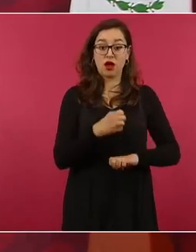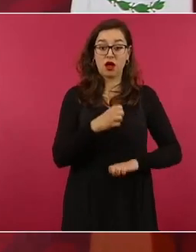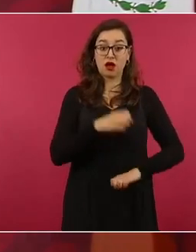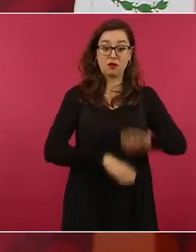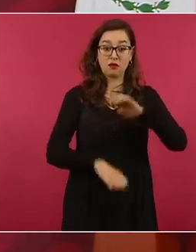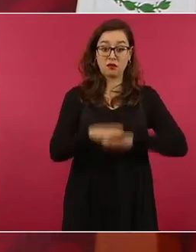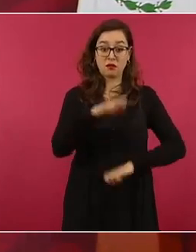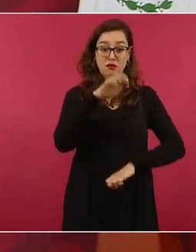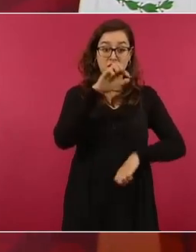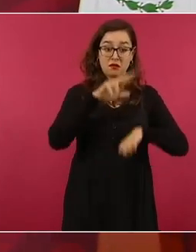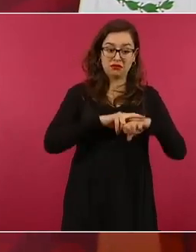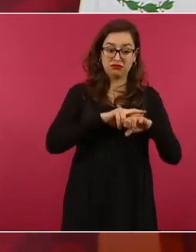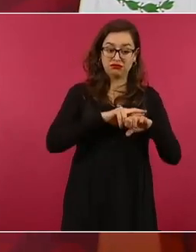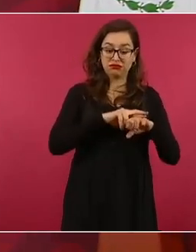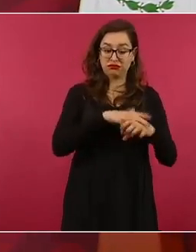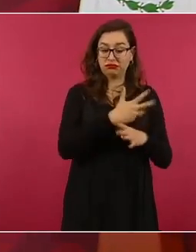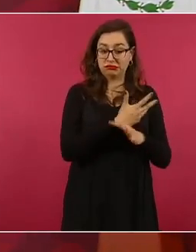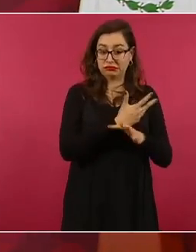pero